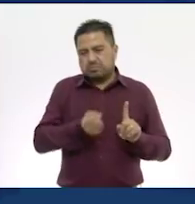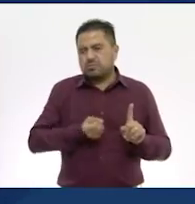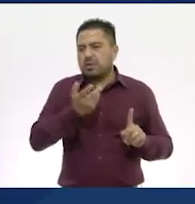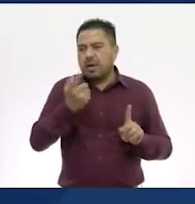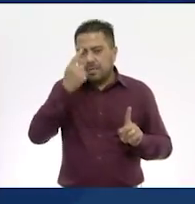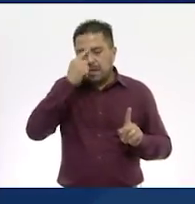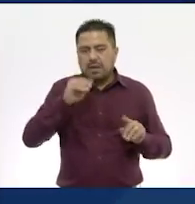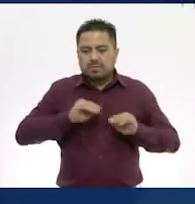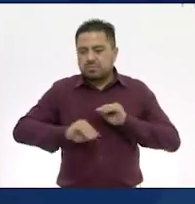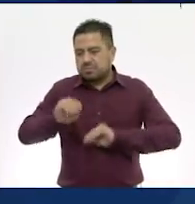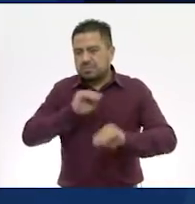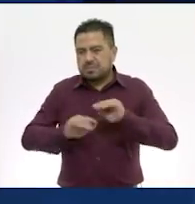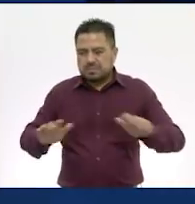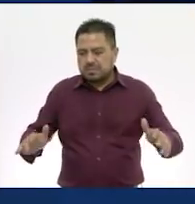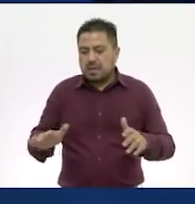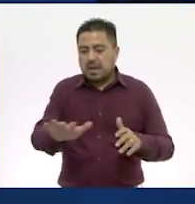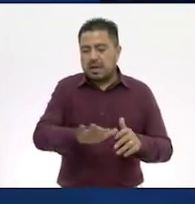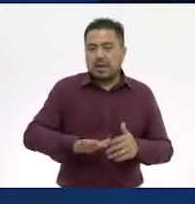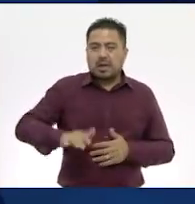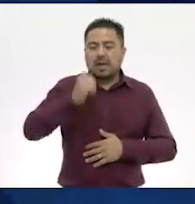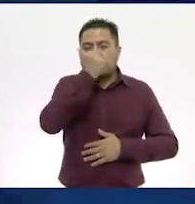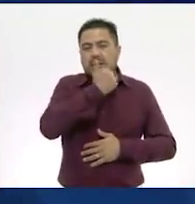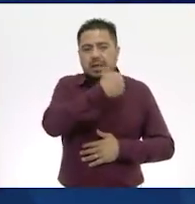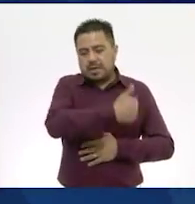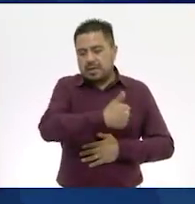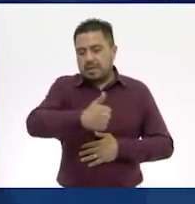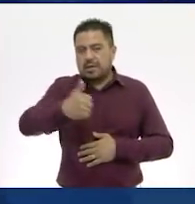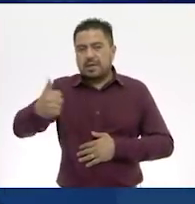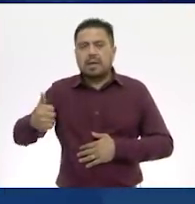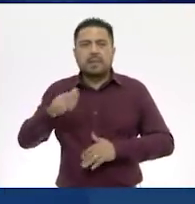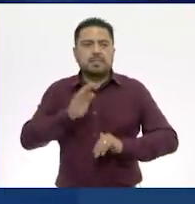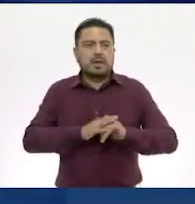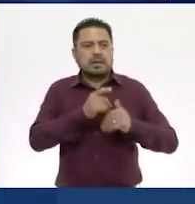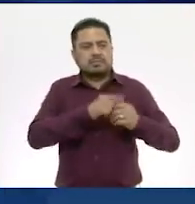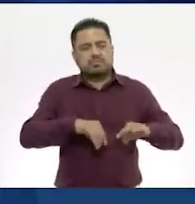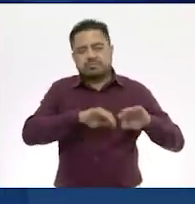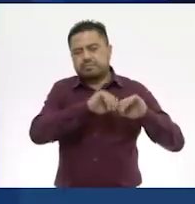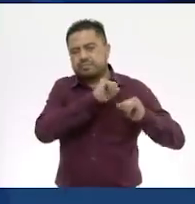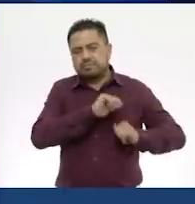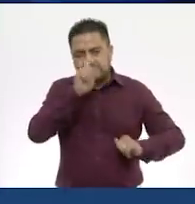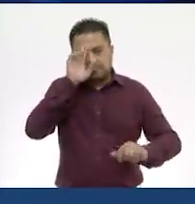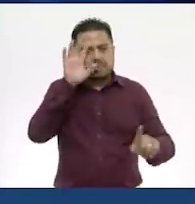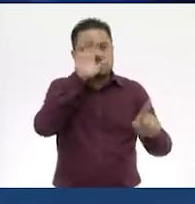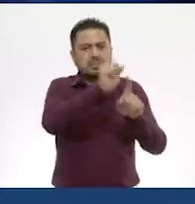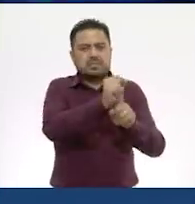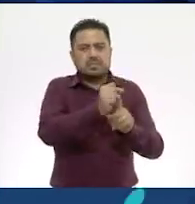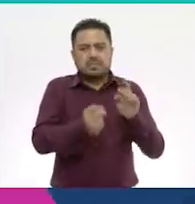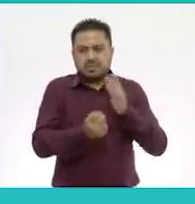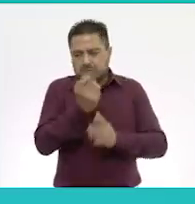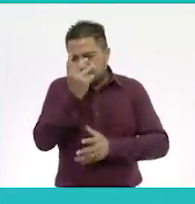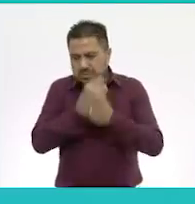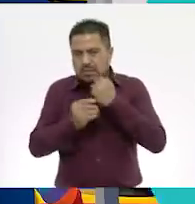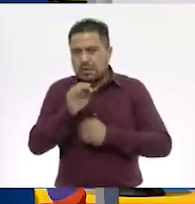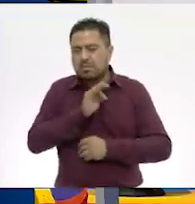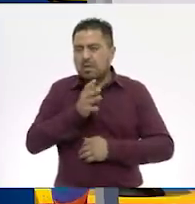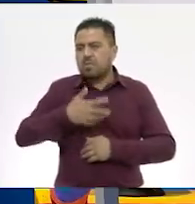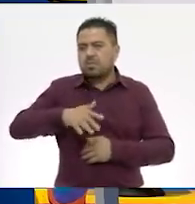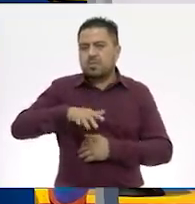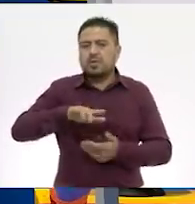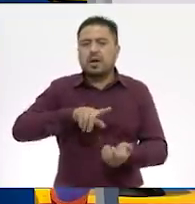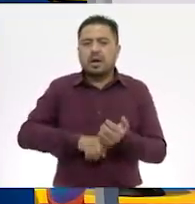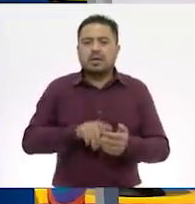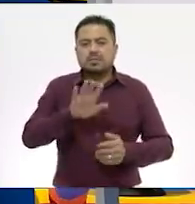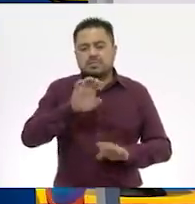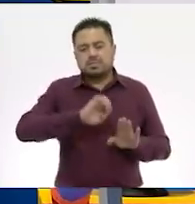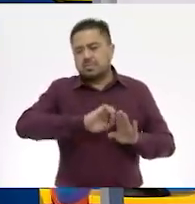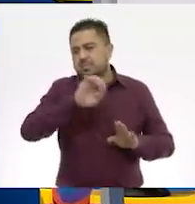promover precisamente entre todos los alumnos que cada uno tiene una parte muy importante para llegar al aprendizaje que buscamos. Vamos a ver